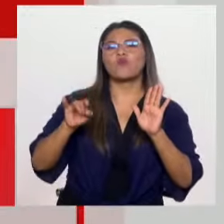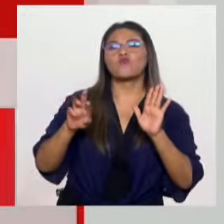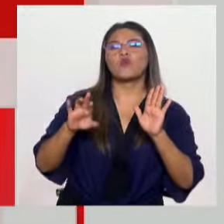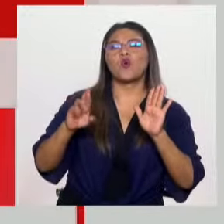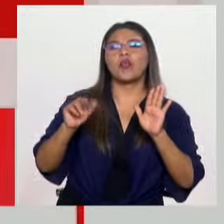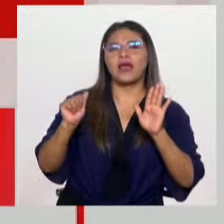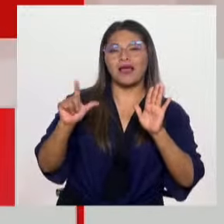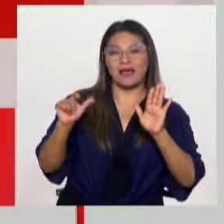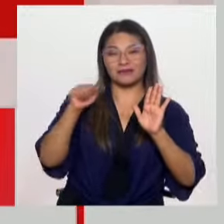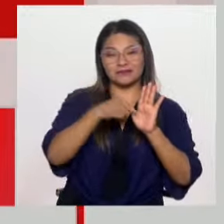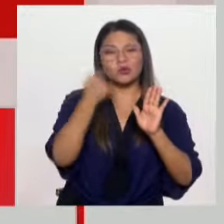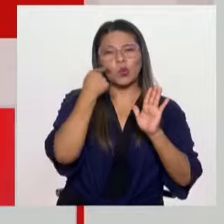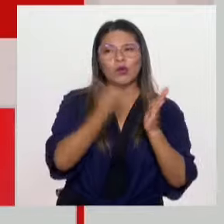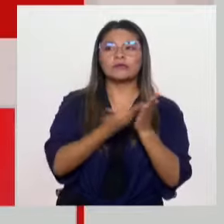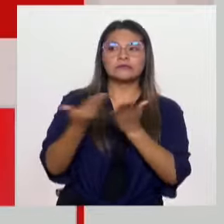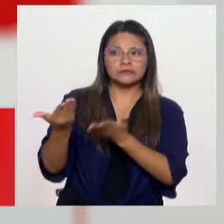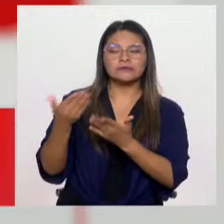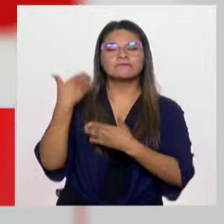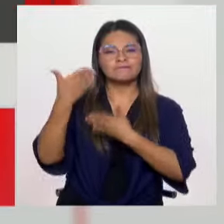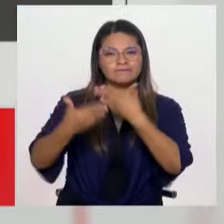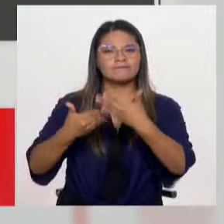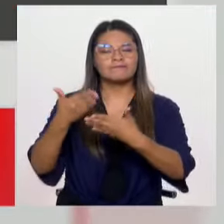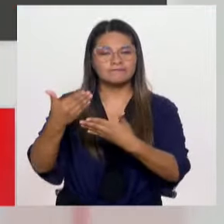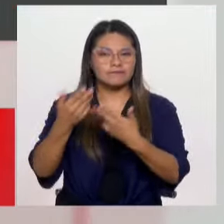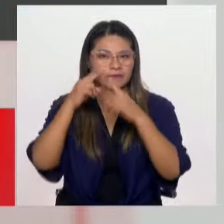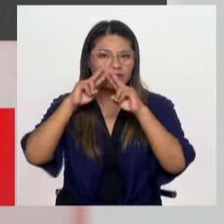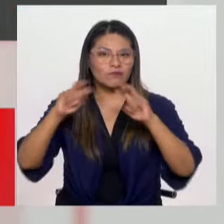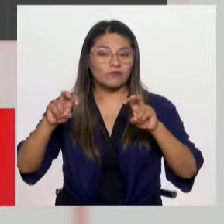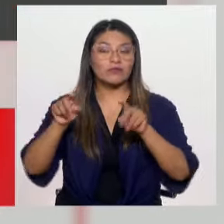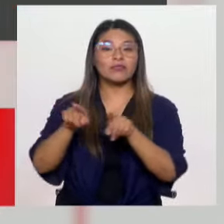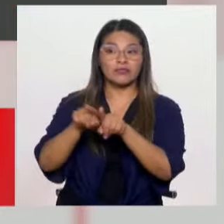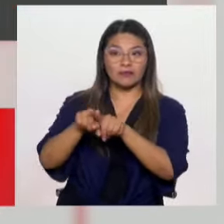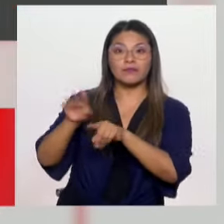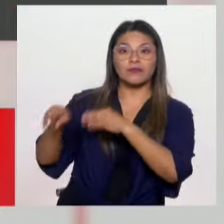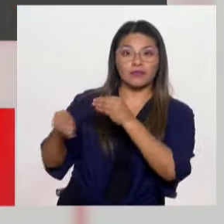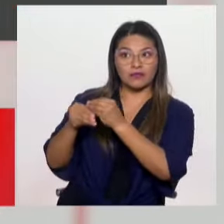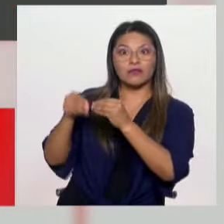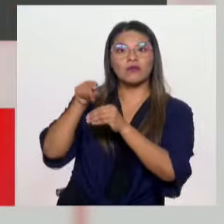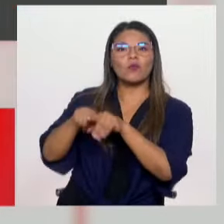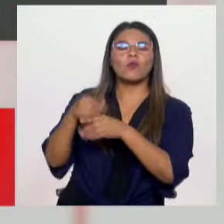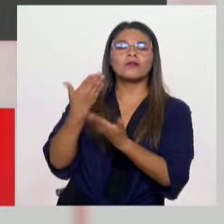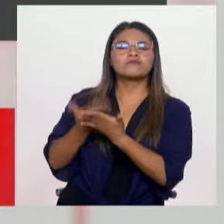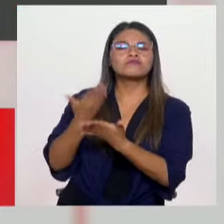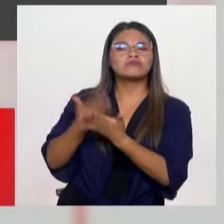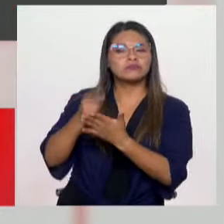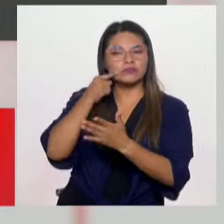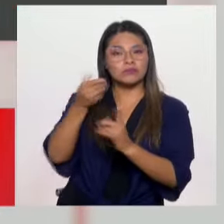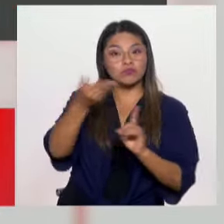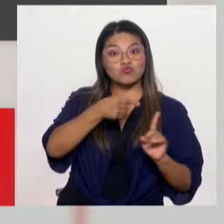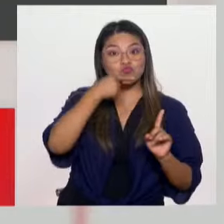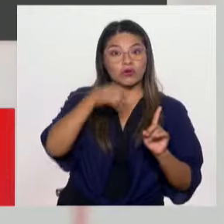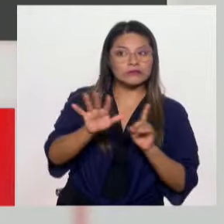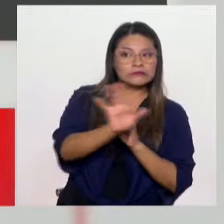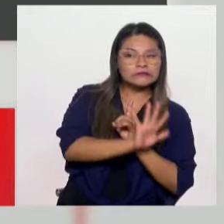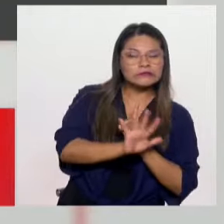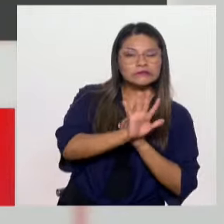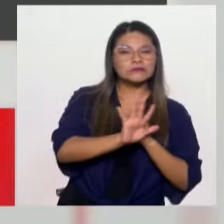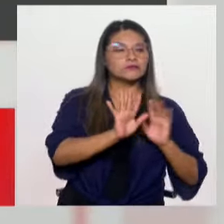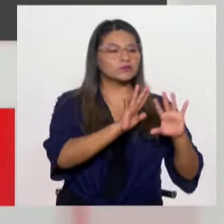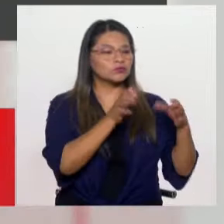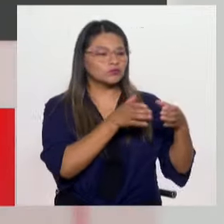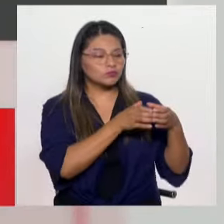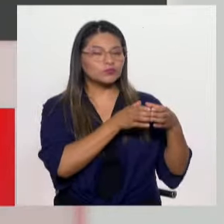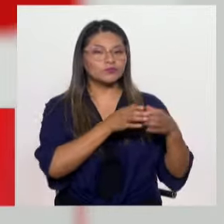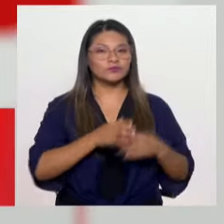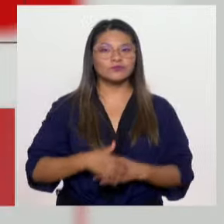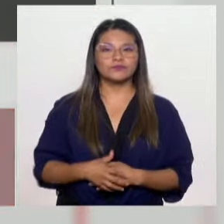actúa ante este hecho. Además, se presentó un escrito para que se dicten medidas de protección a favor de la